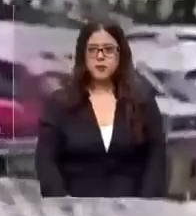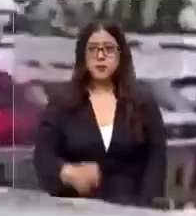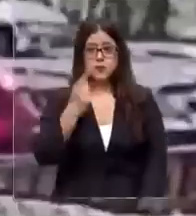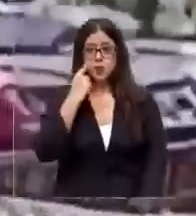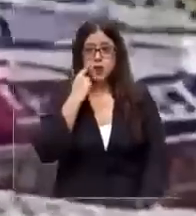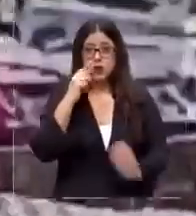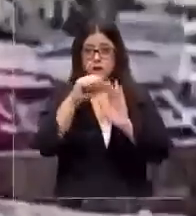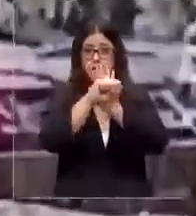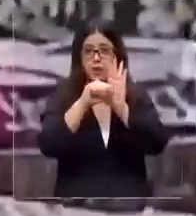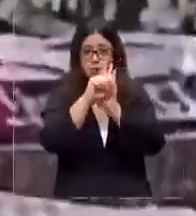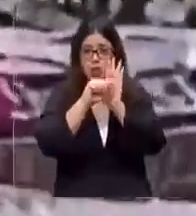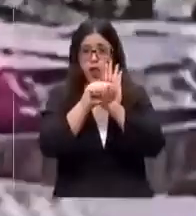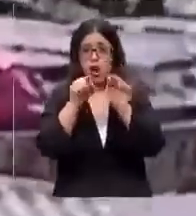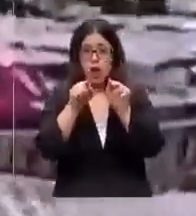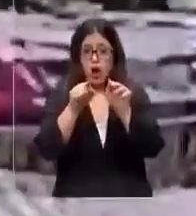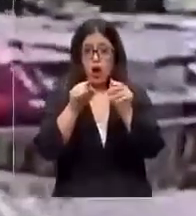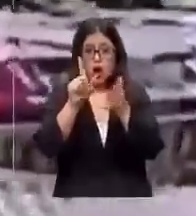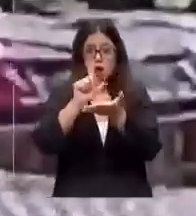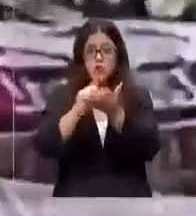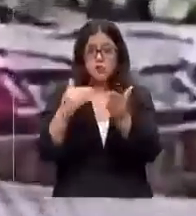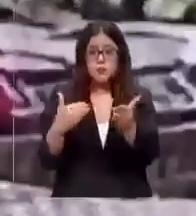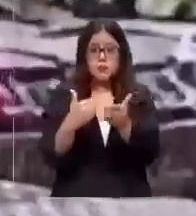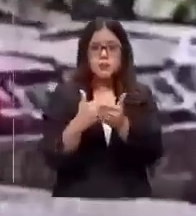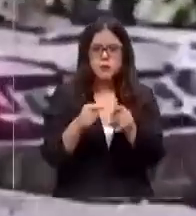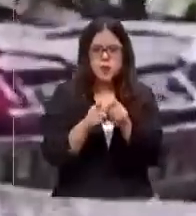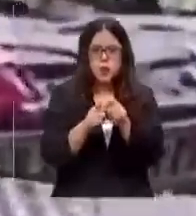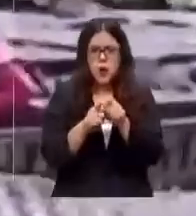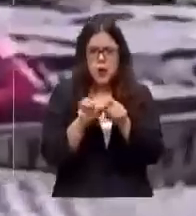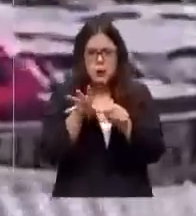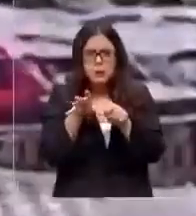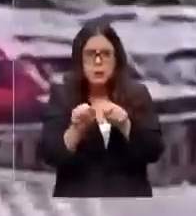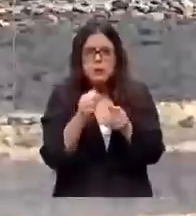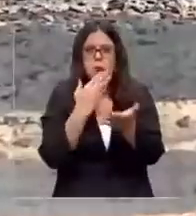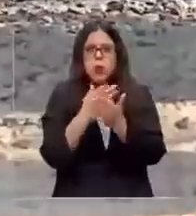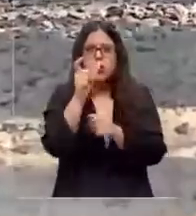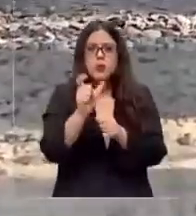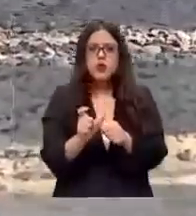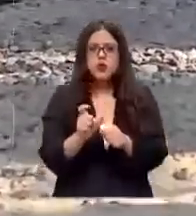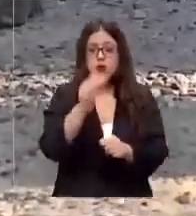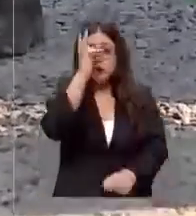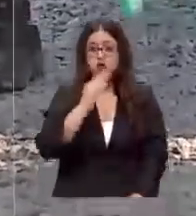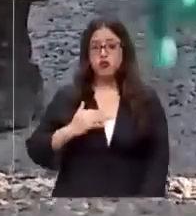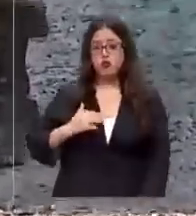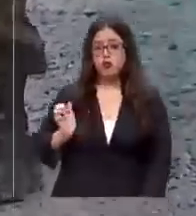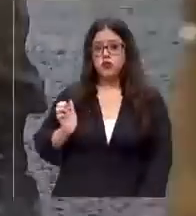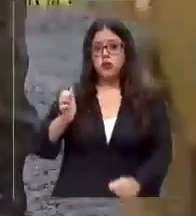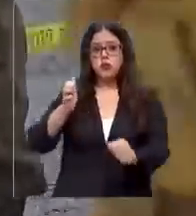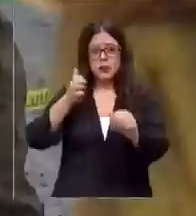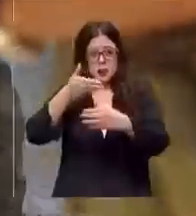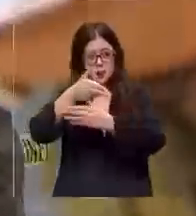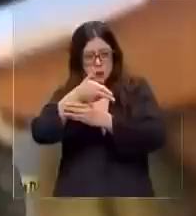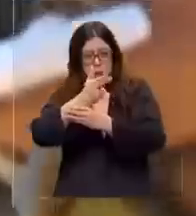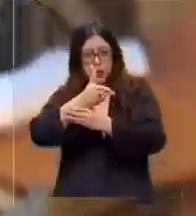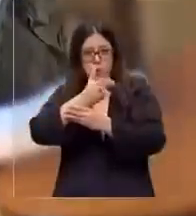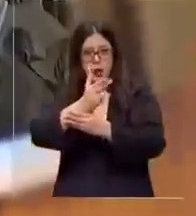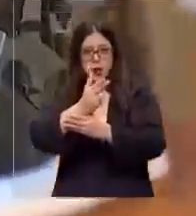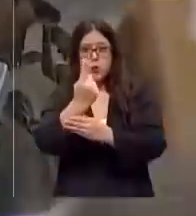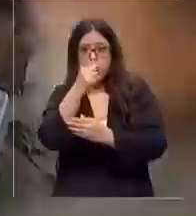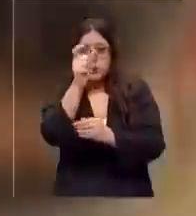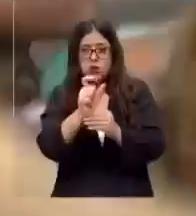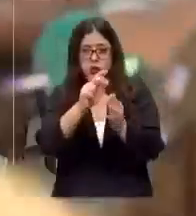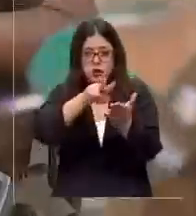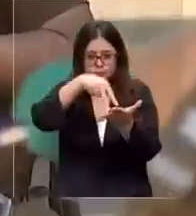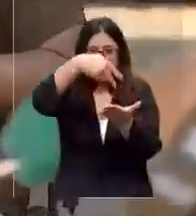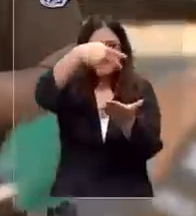Este video de seguridad del local contiguo captó el momento preciso de cuando el funcionario de la PDI dispara a los asaltantes. Uno